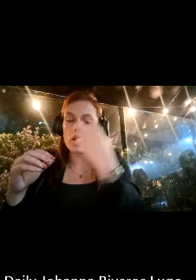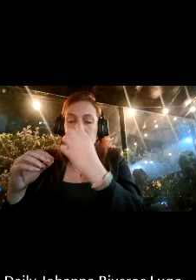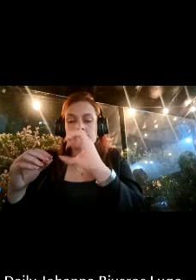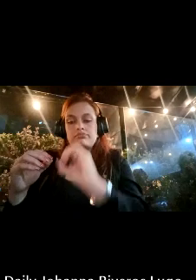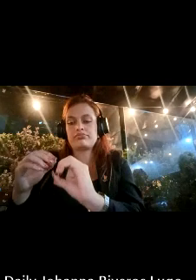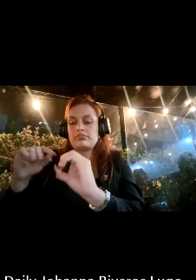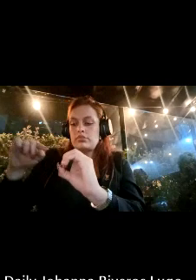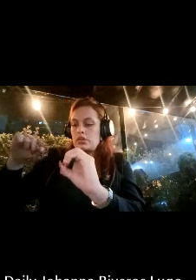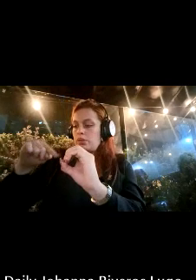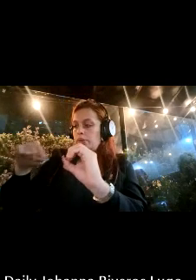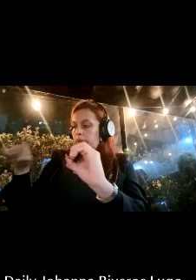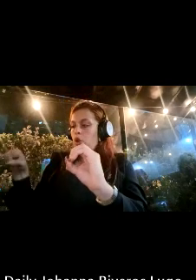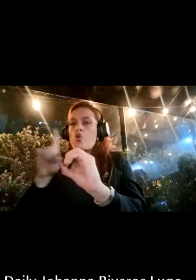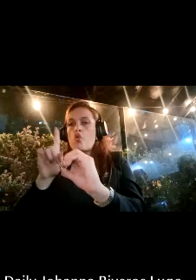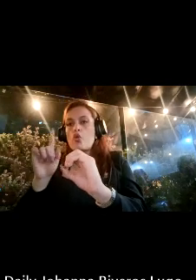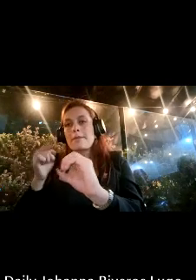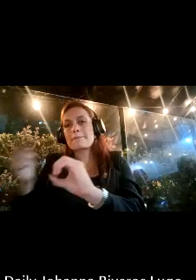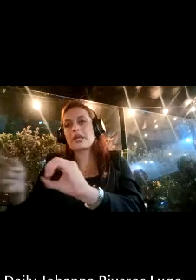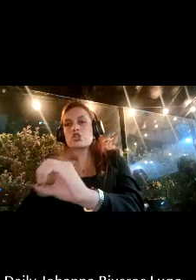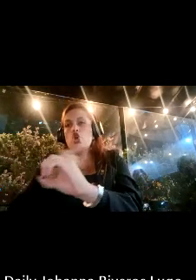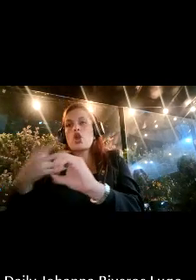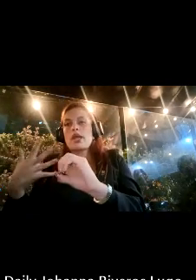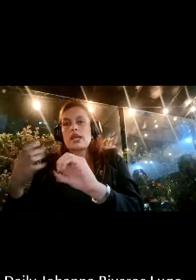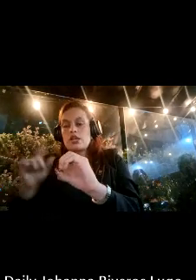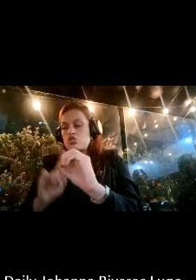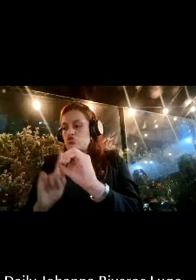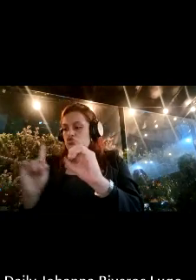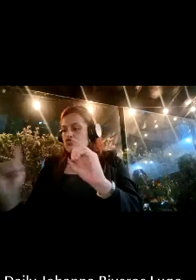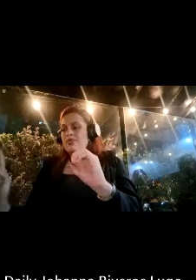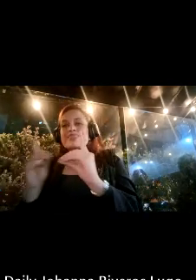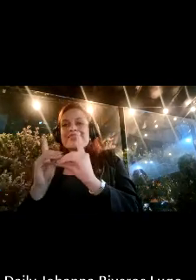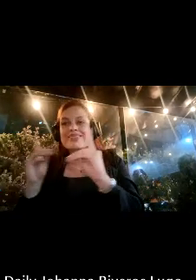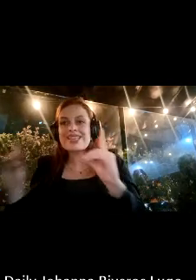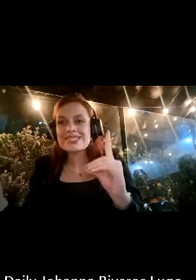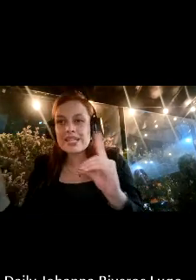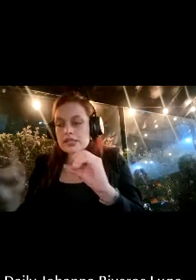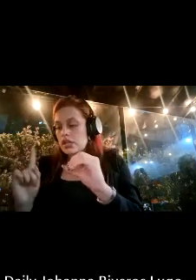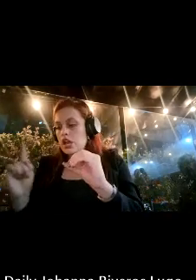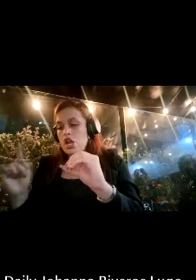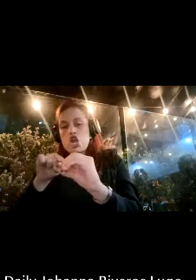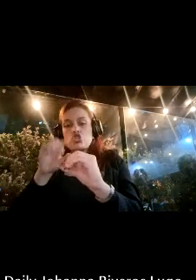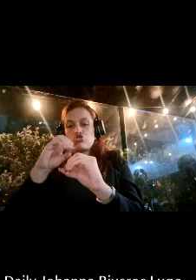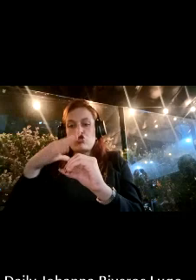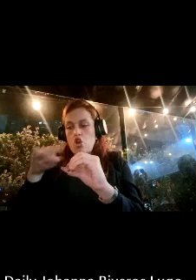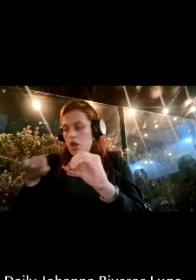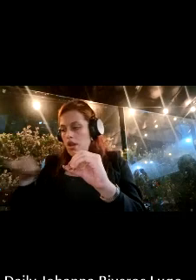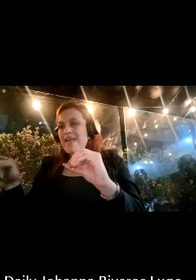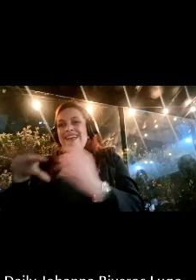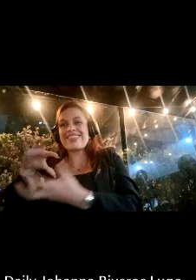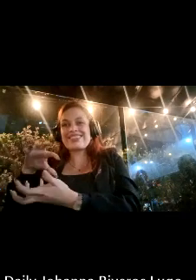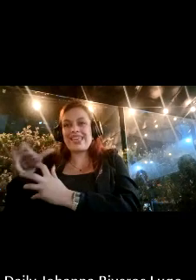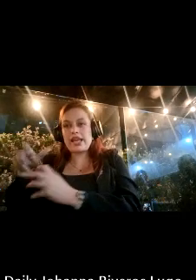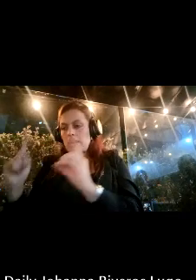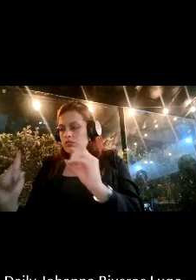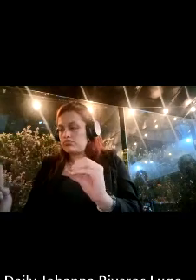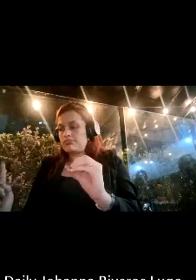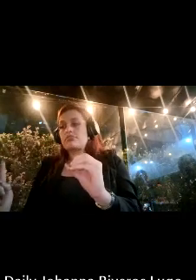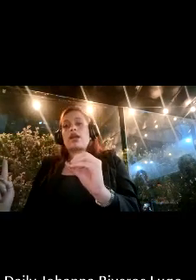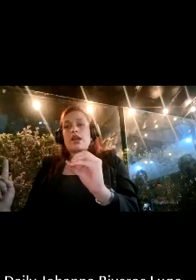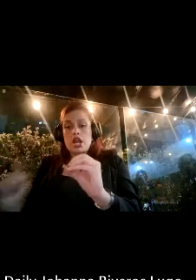es la distancia que nos separa de entre el Sol y la Tierra. Y la luz recorre esa distancia